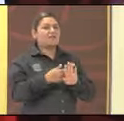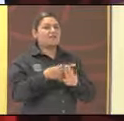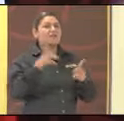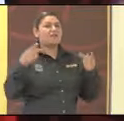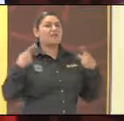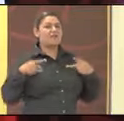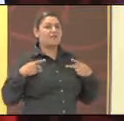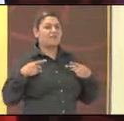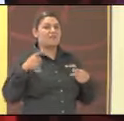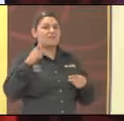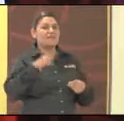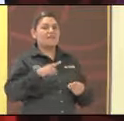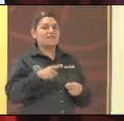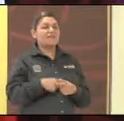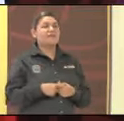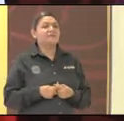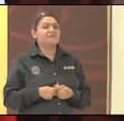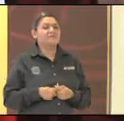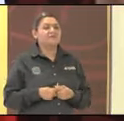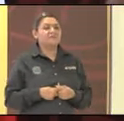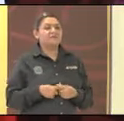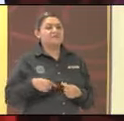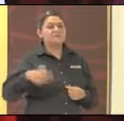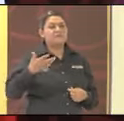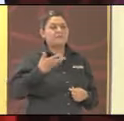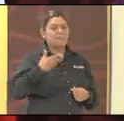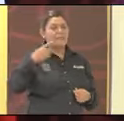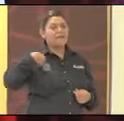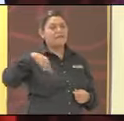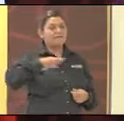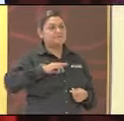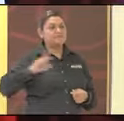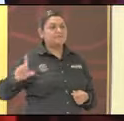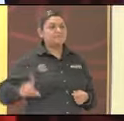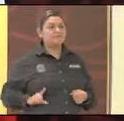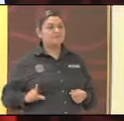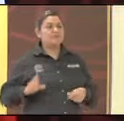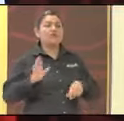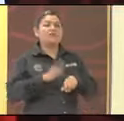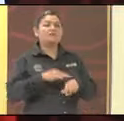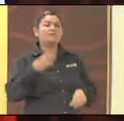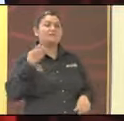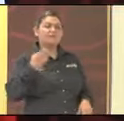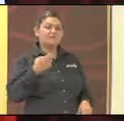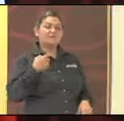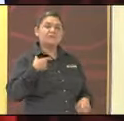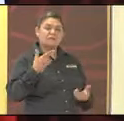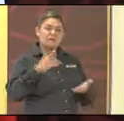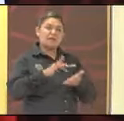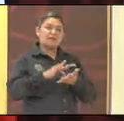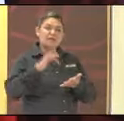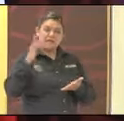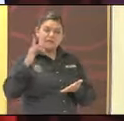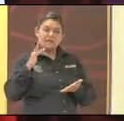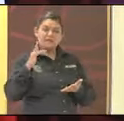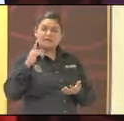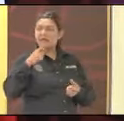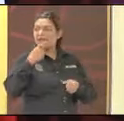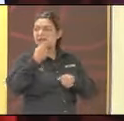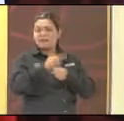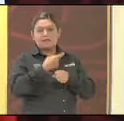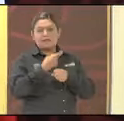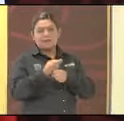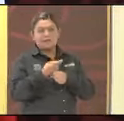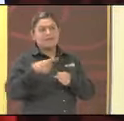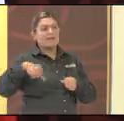no tienen la calidad moral que tiene nuestro gobierno. Por eso yo le agradezco primero a todas